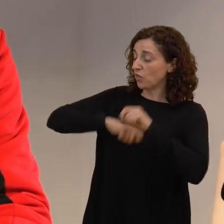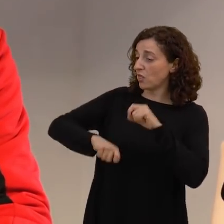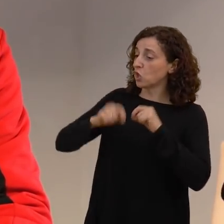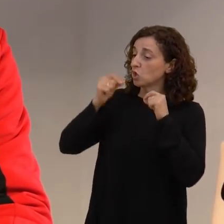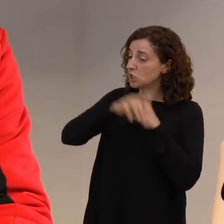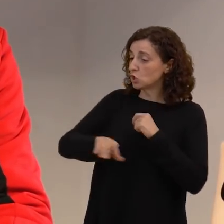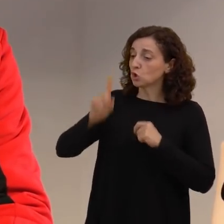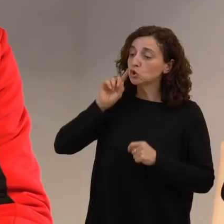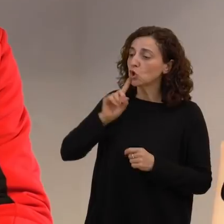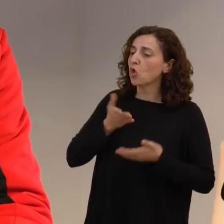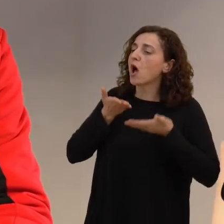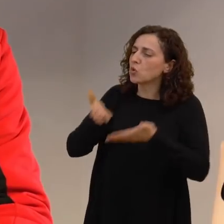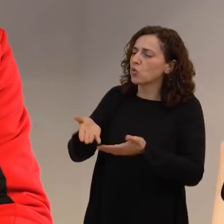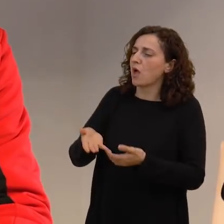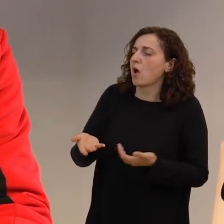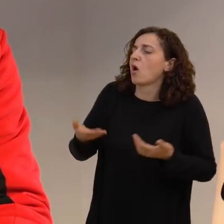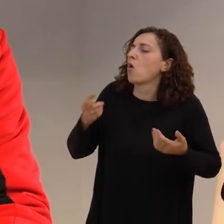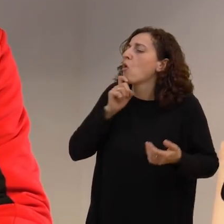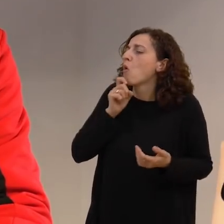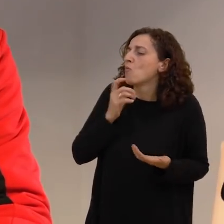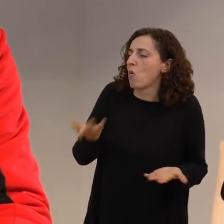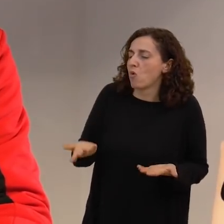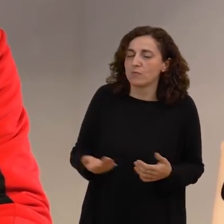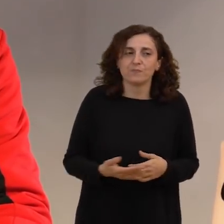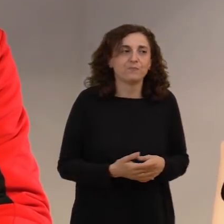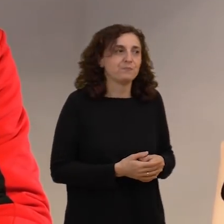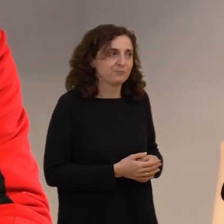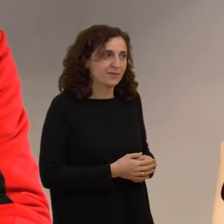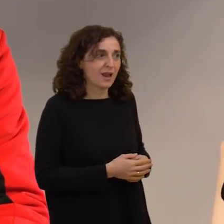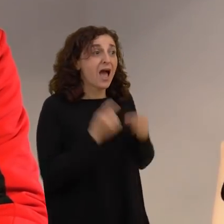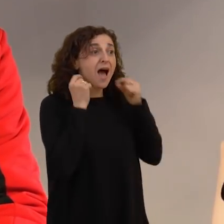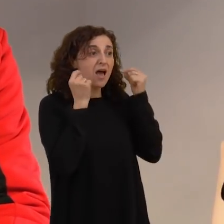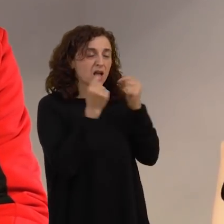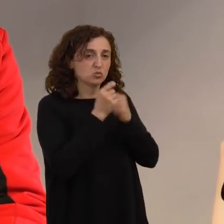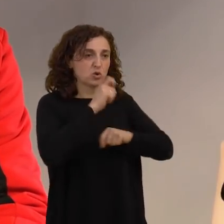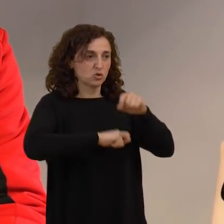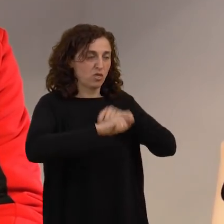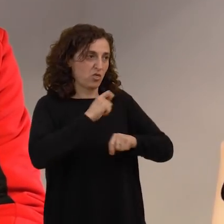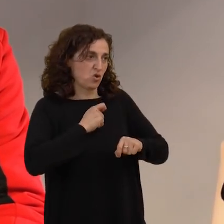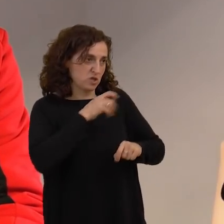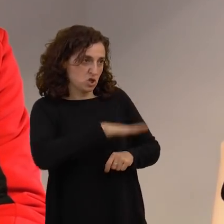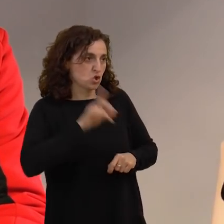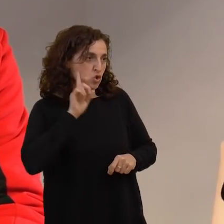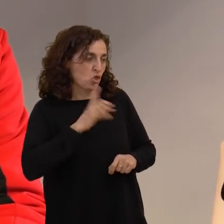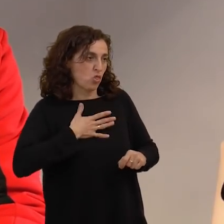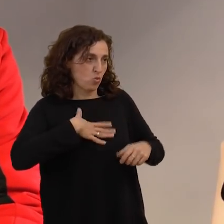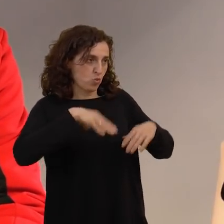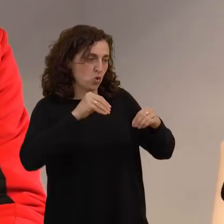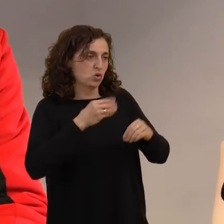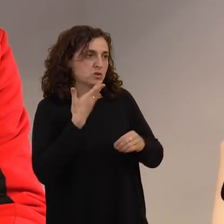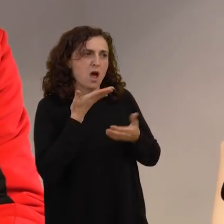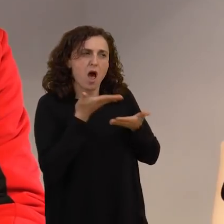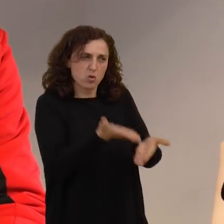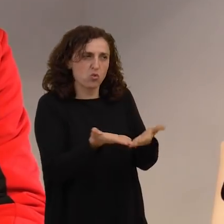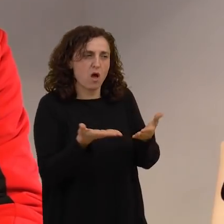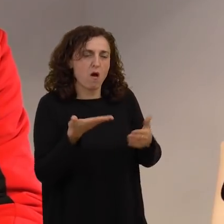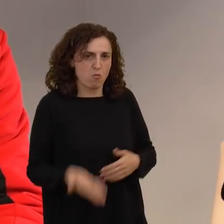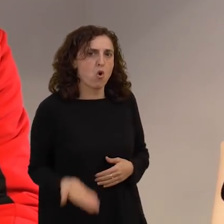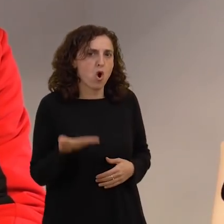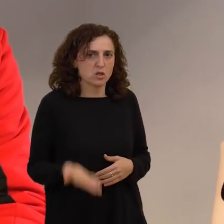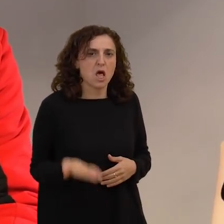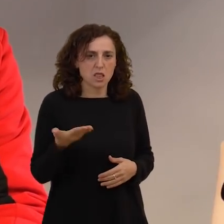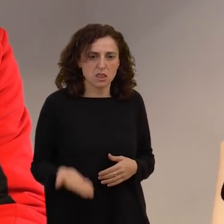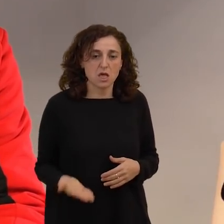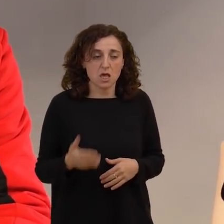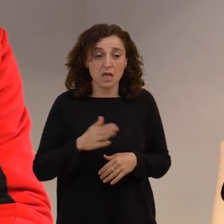Asociación de Niños Sordos? Vale, muy bien. Revolta. Ahora es una ayuda muy importante a nivel